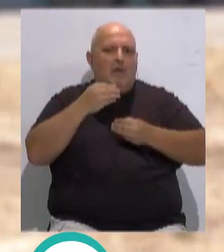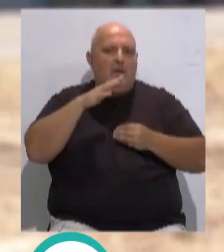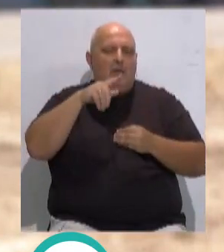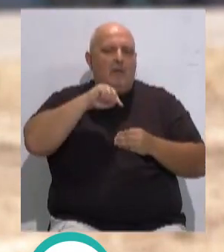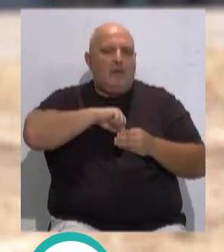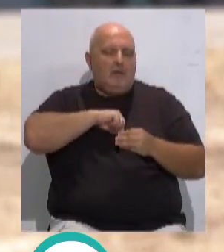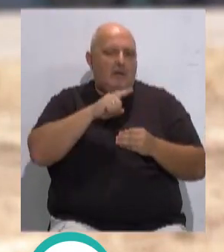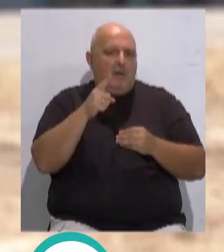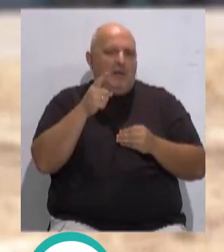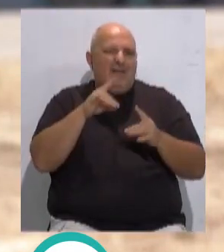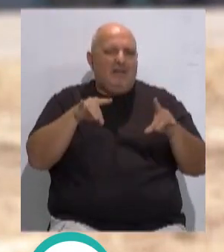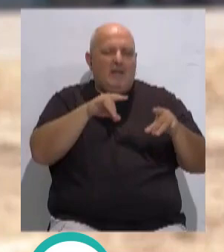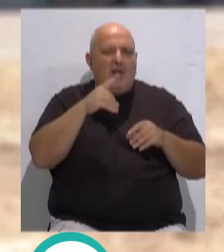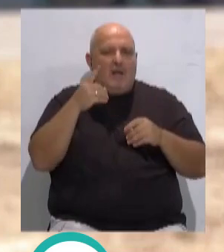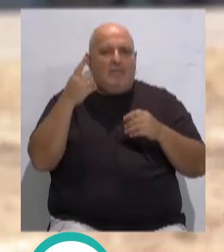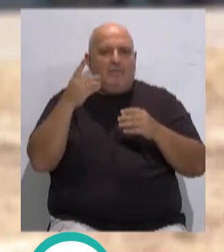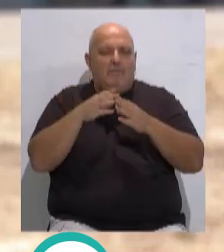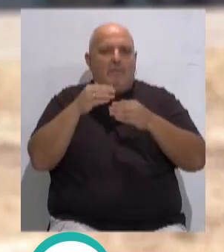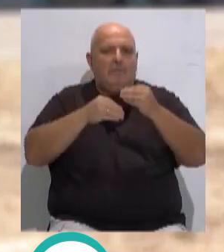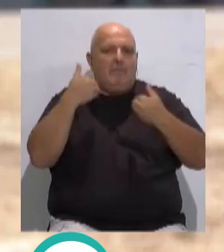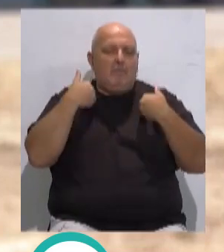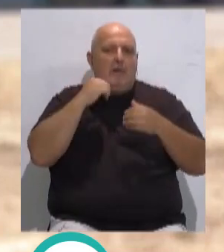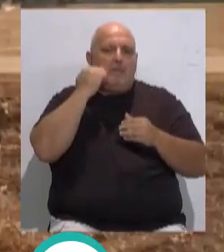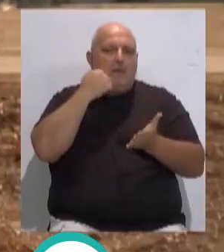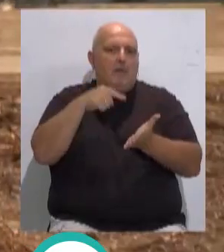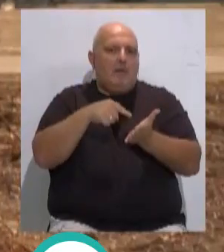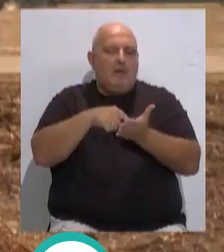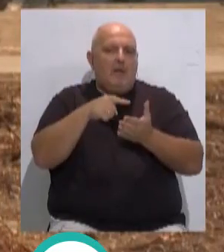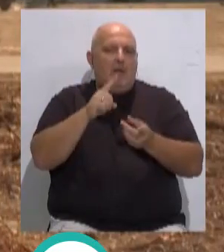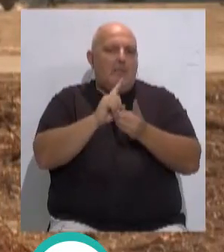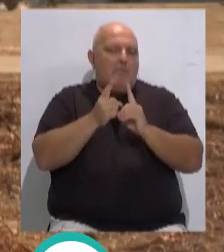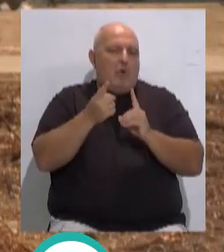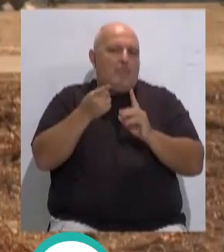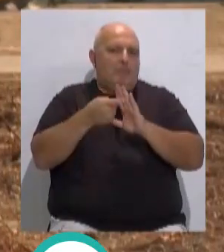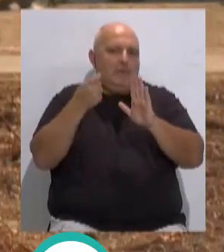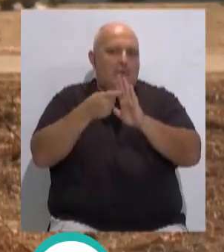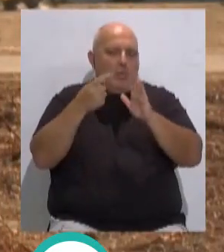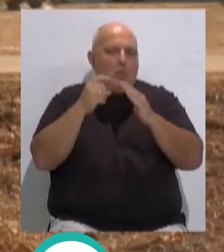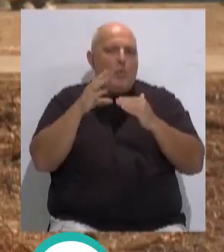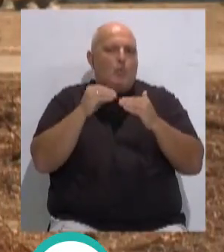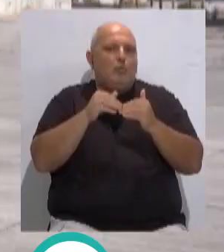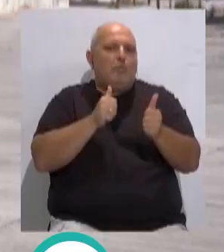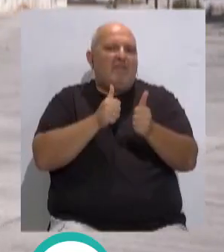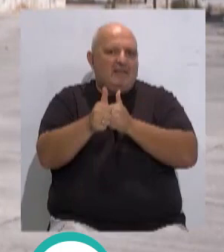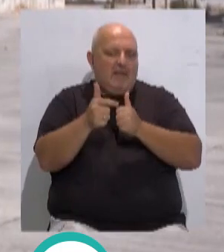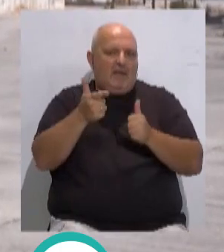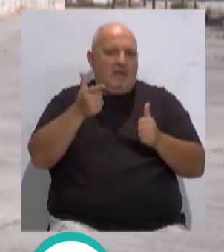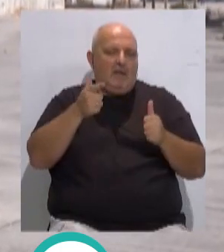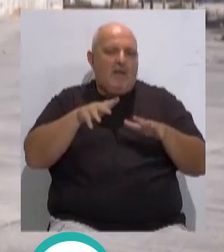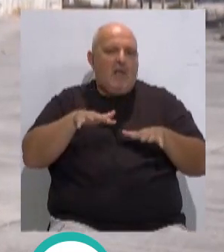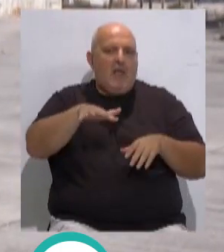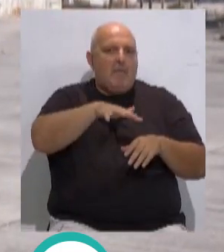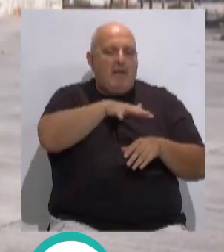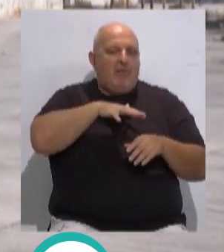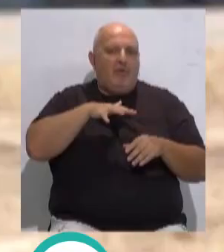la titularidad de estos terrenos con la autoridad portuaria, que ha reclamado precisamente la expropiación por tener un uso preferente de estos